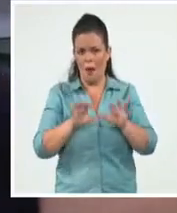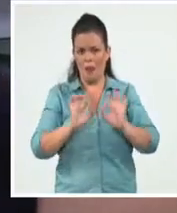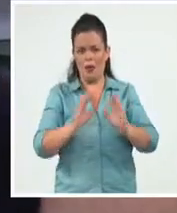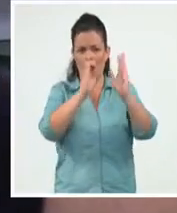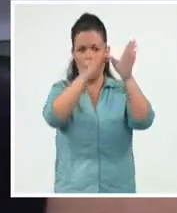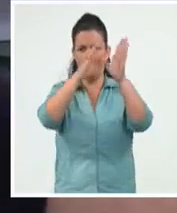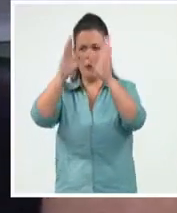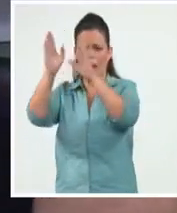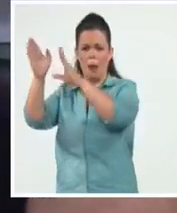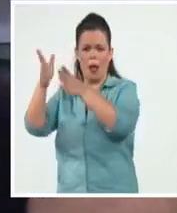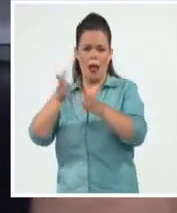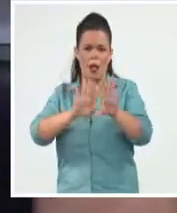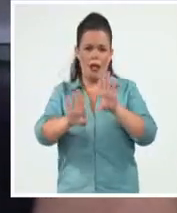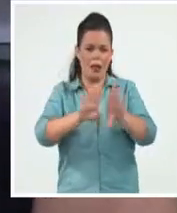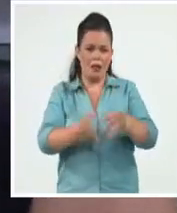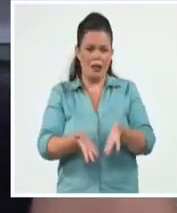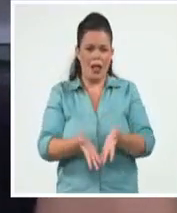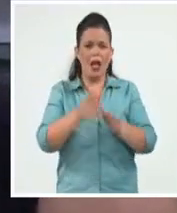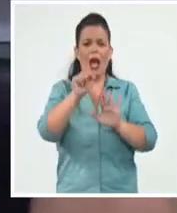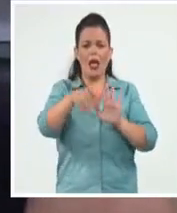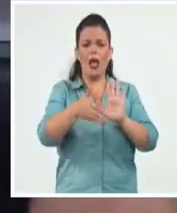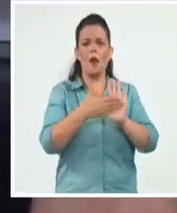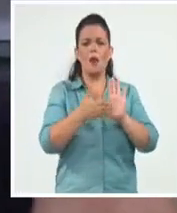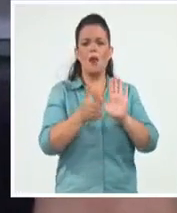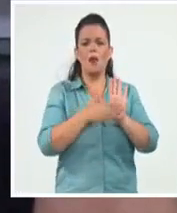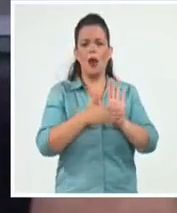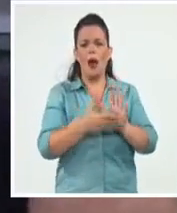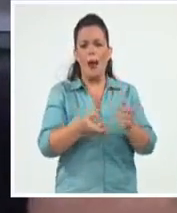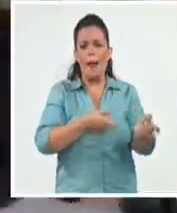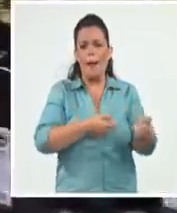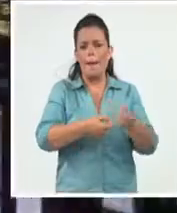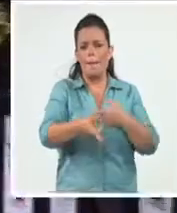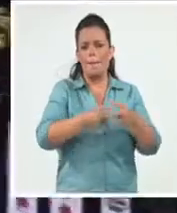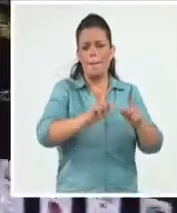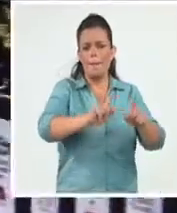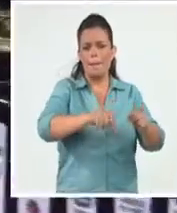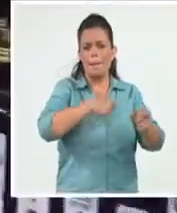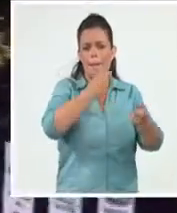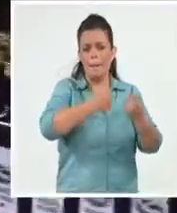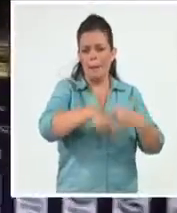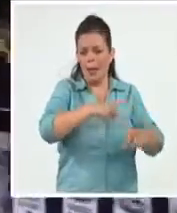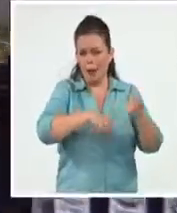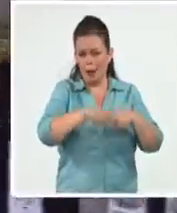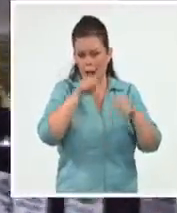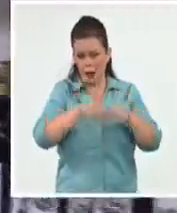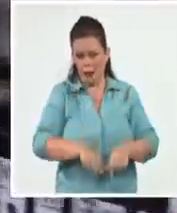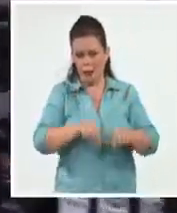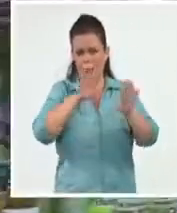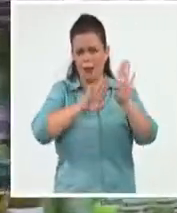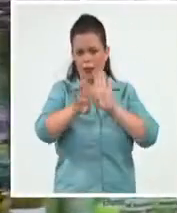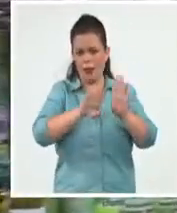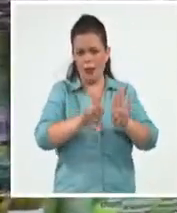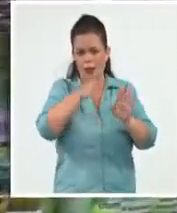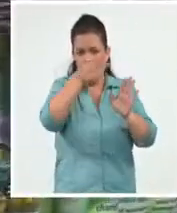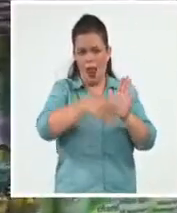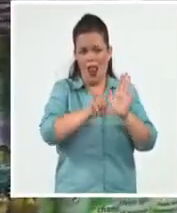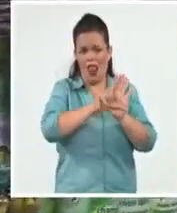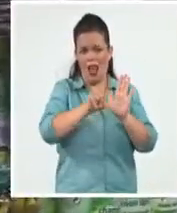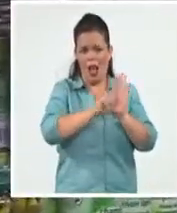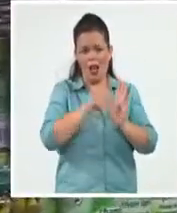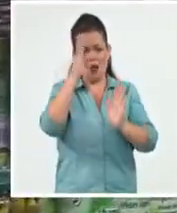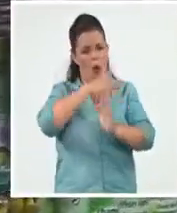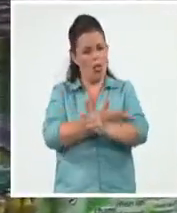toda la mercancía que existe aquí, nada que ver con las donaciones que están realizando. Cuba tiene normas, incluso legales, que garantizan